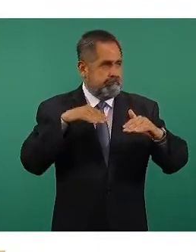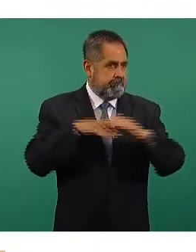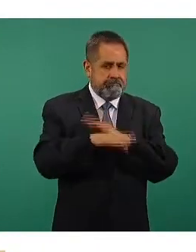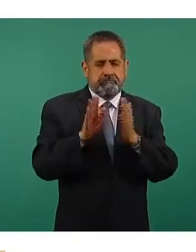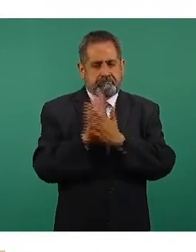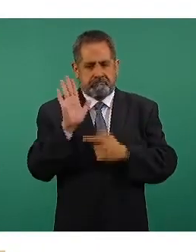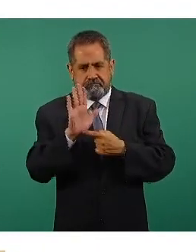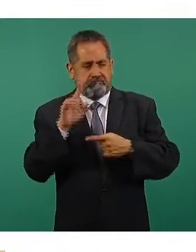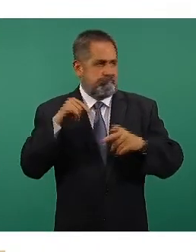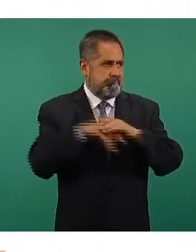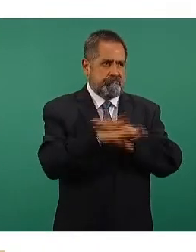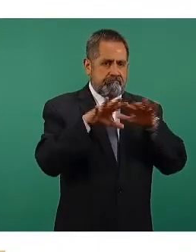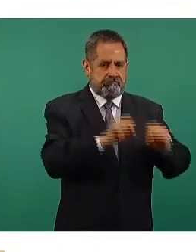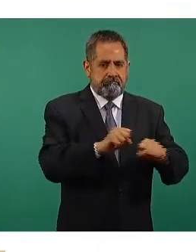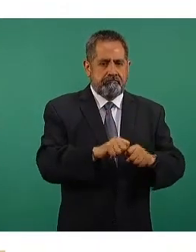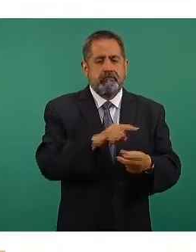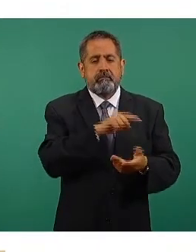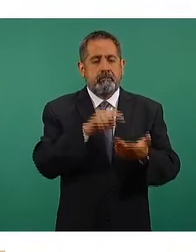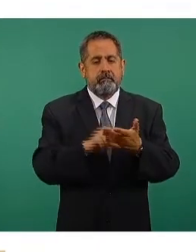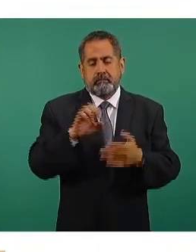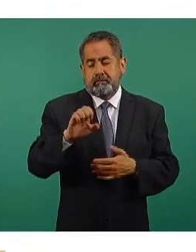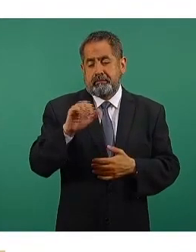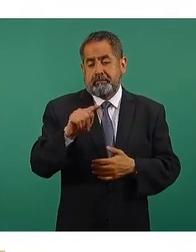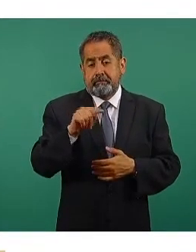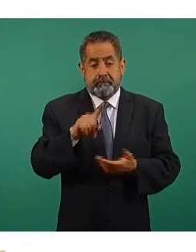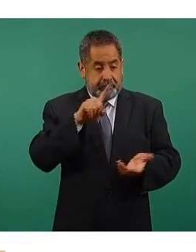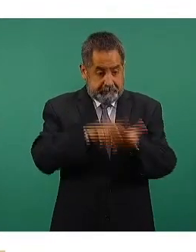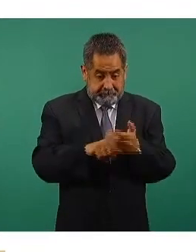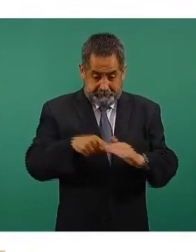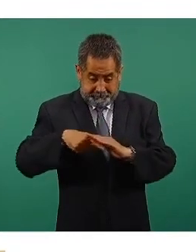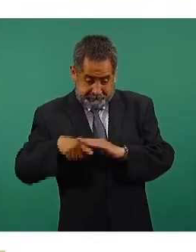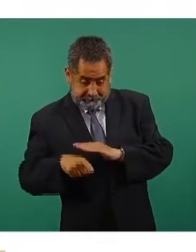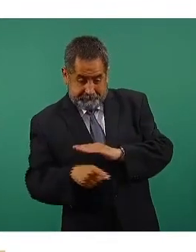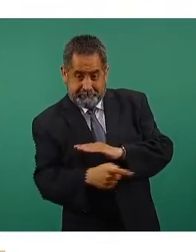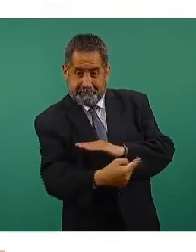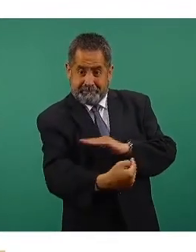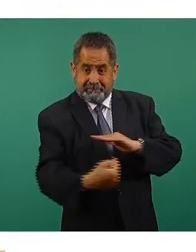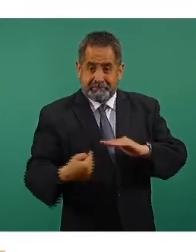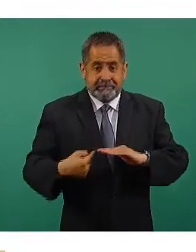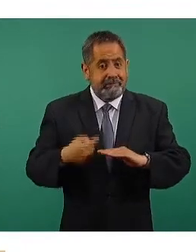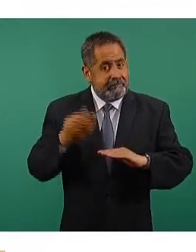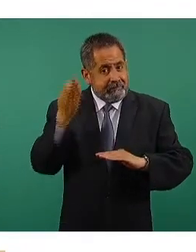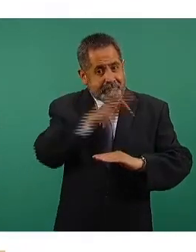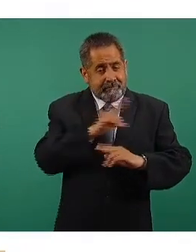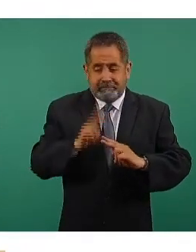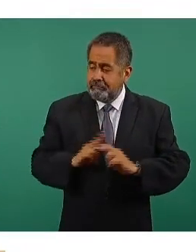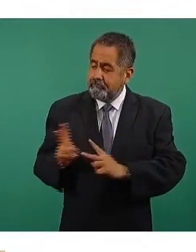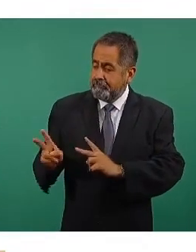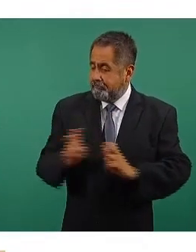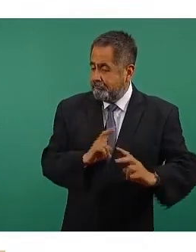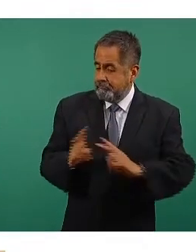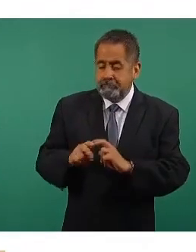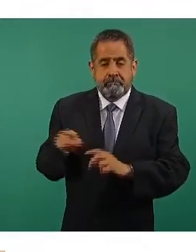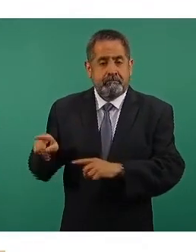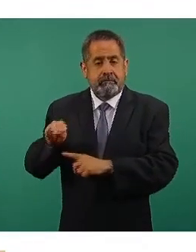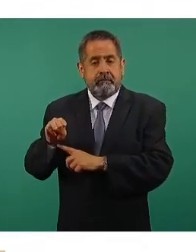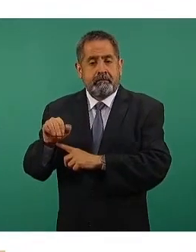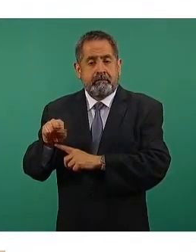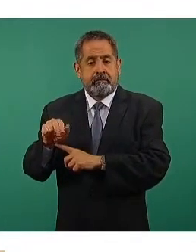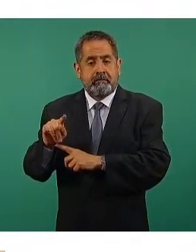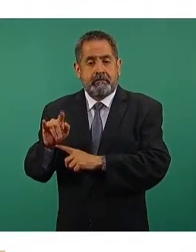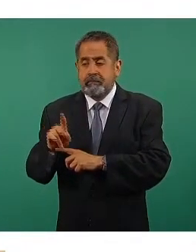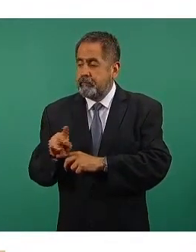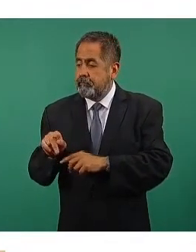encuentra en Ecatepec, Estado de México. Por ahí pasa una manguera derivada de una toma clandestina del poliducto Minatitlán,